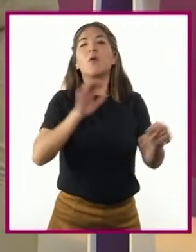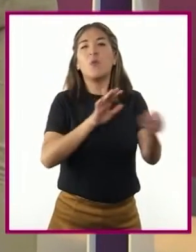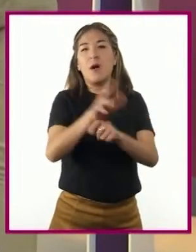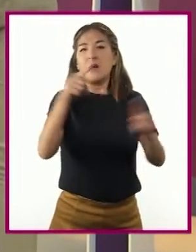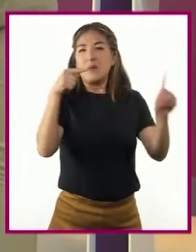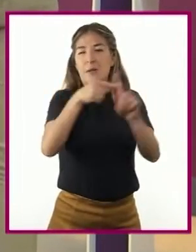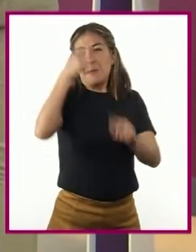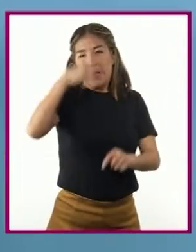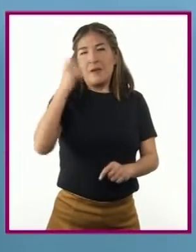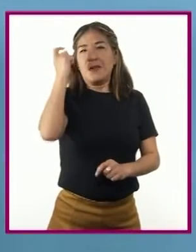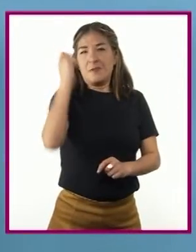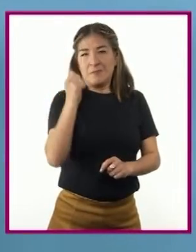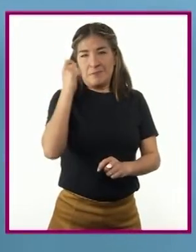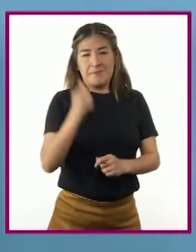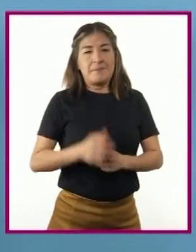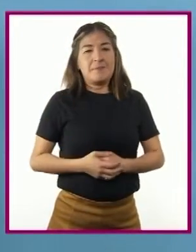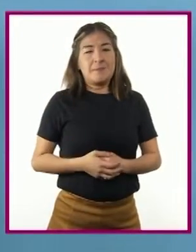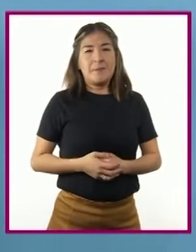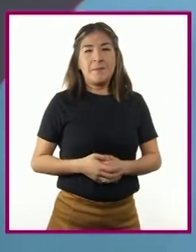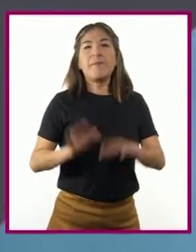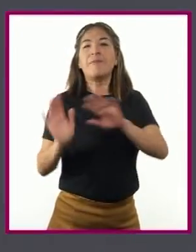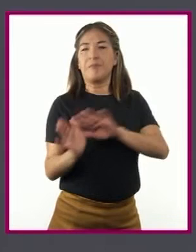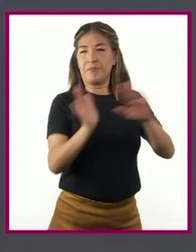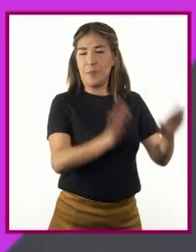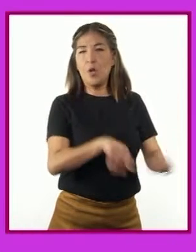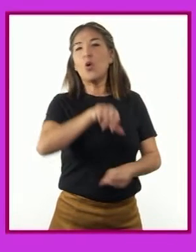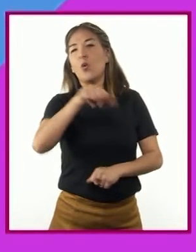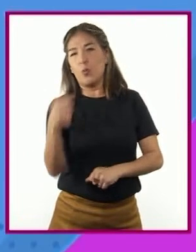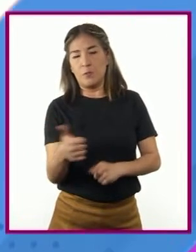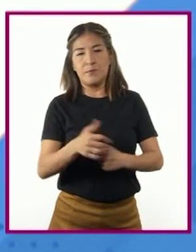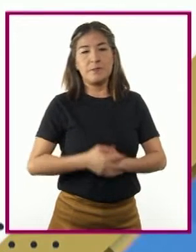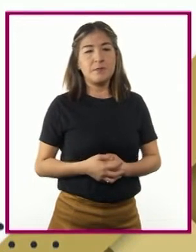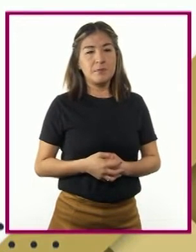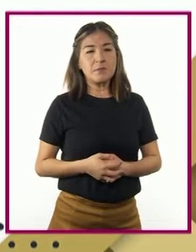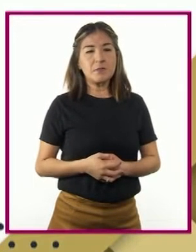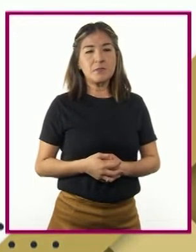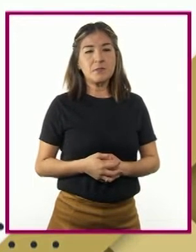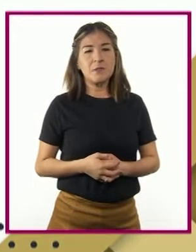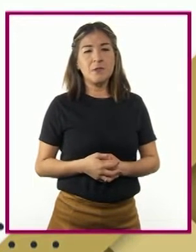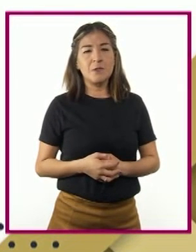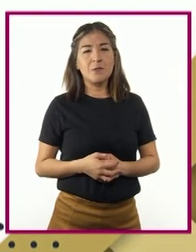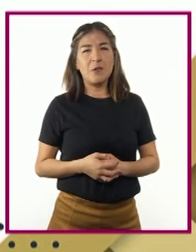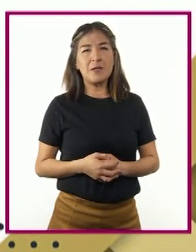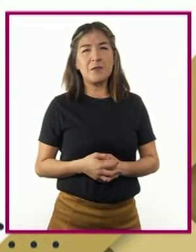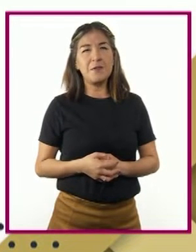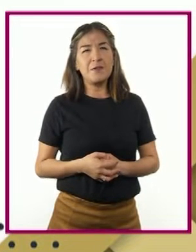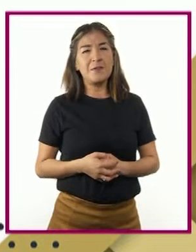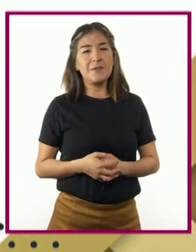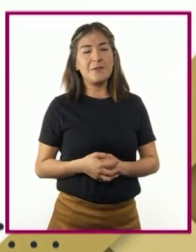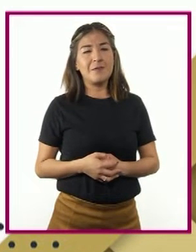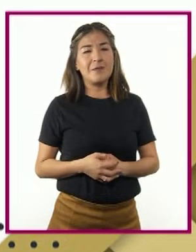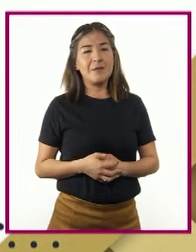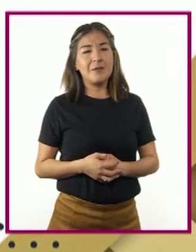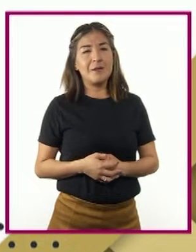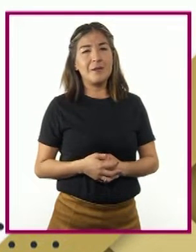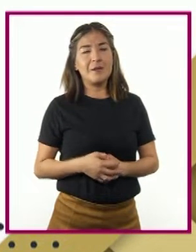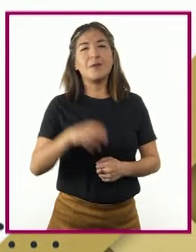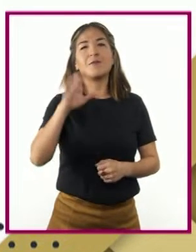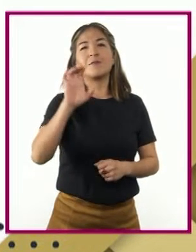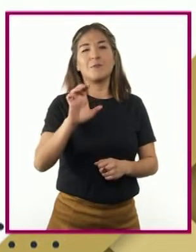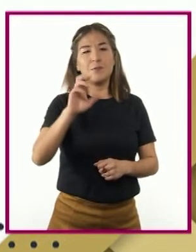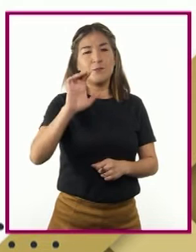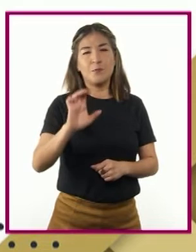de pensiones. Por otro lado, tenemos naciones como Kuwait, un país petrolero del Medio Oriente,